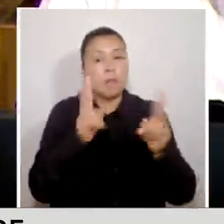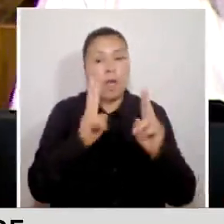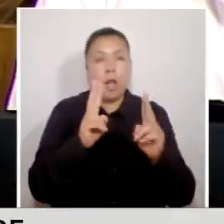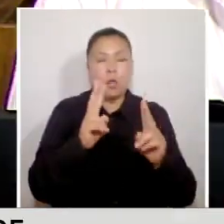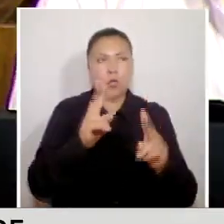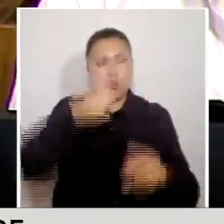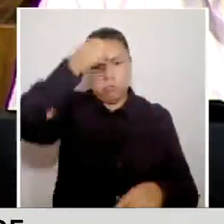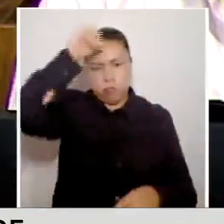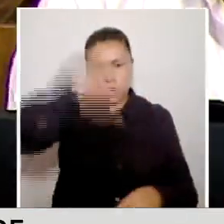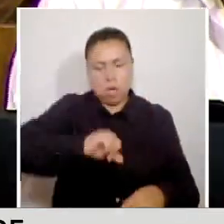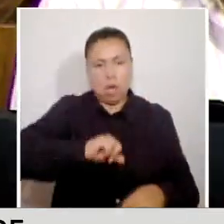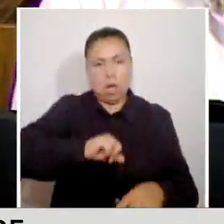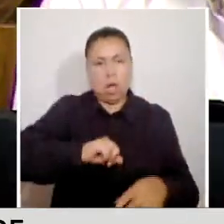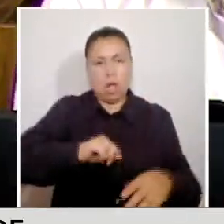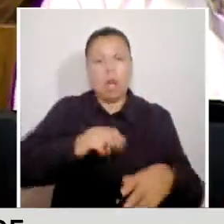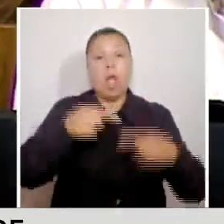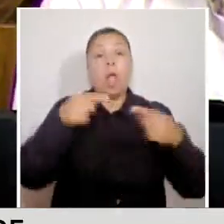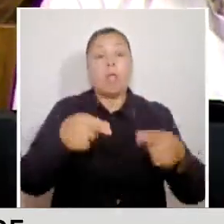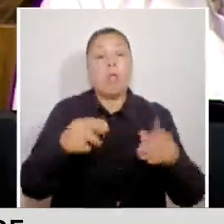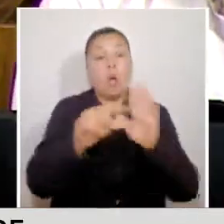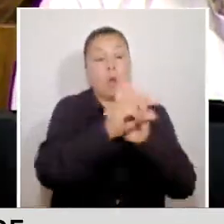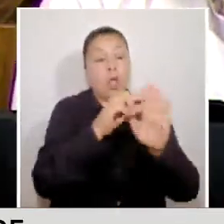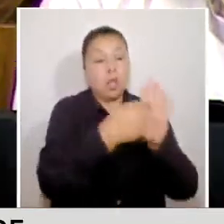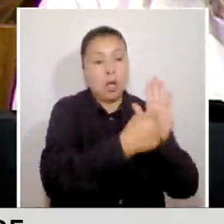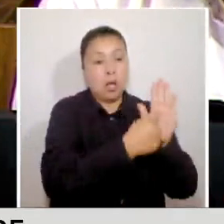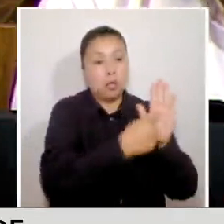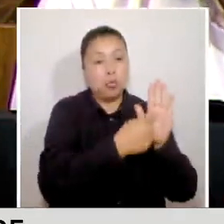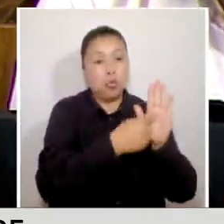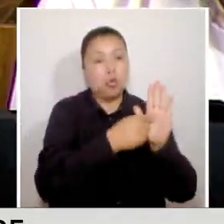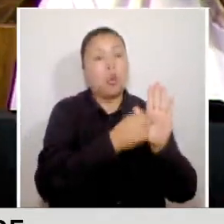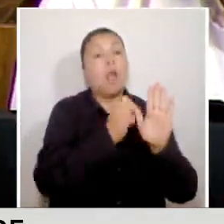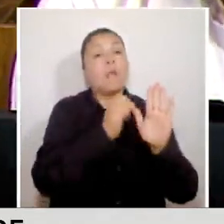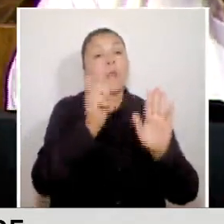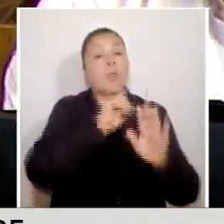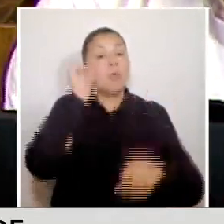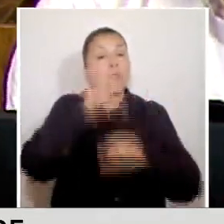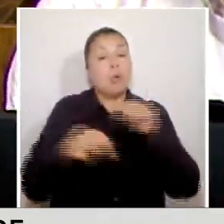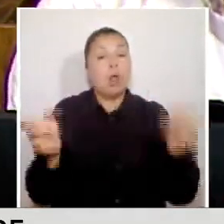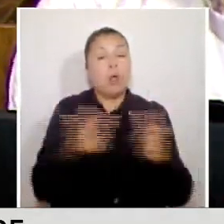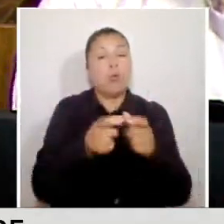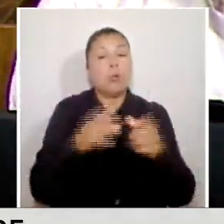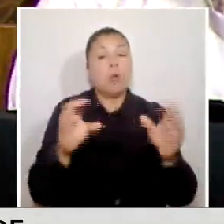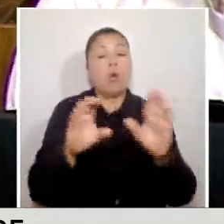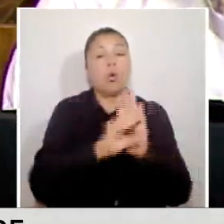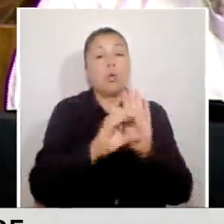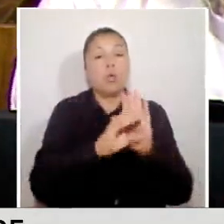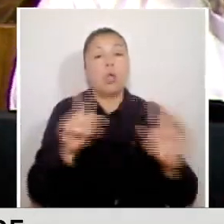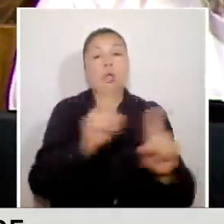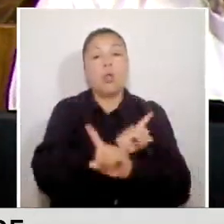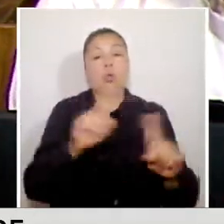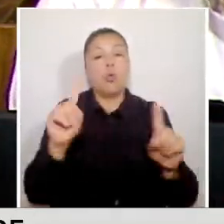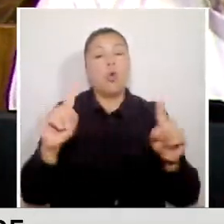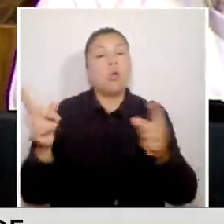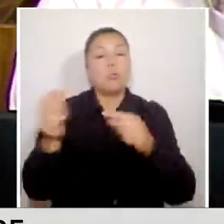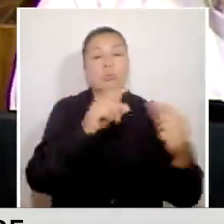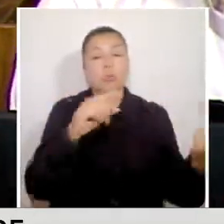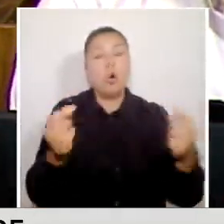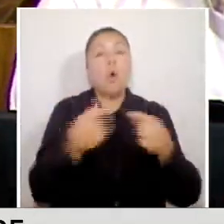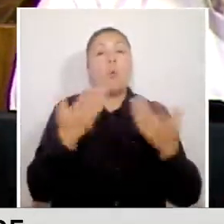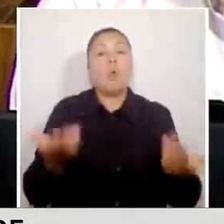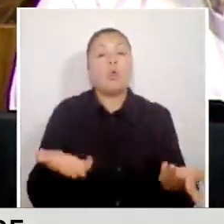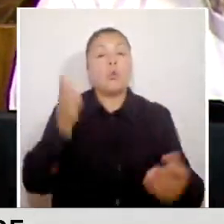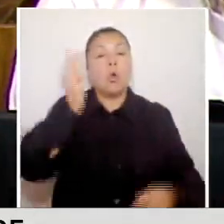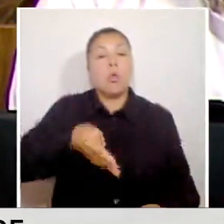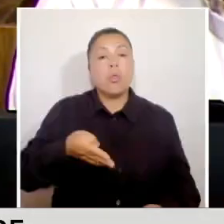y adjetivo a través de una indicación que fue inadmisible la comisión de Constitución y que no ha sido discutida por eso debe declararse